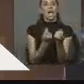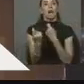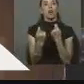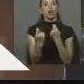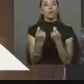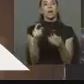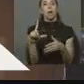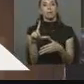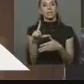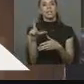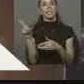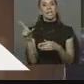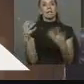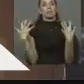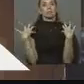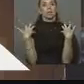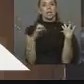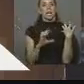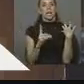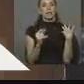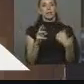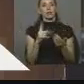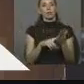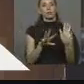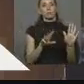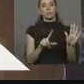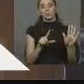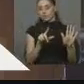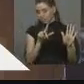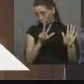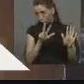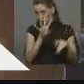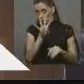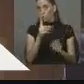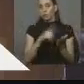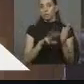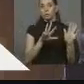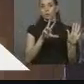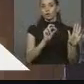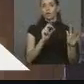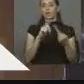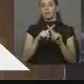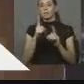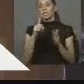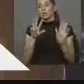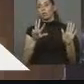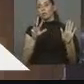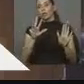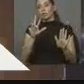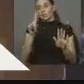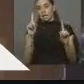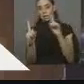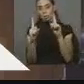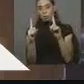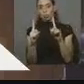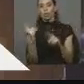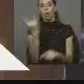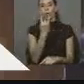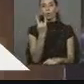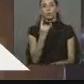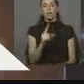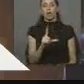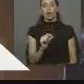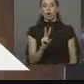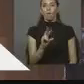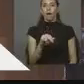hasta 1984. Y entre el 80 y el 81 estuvo invitado por la Universidad de